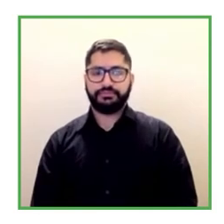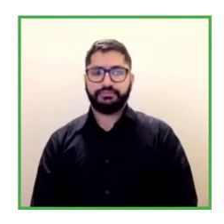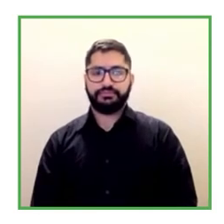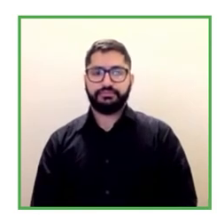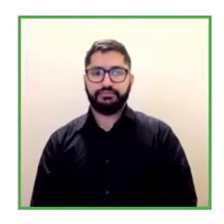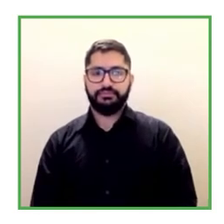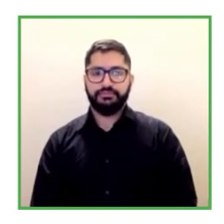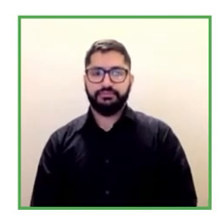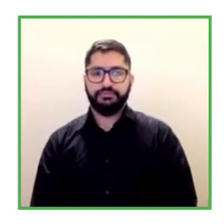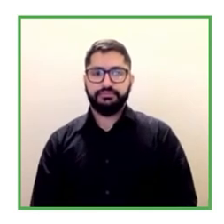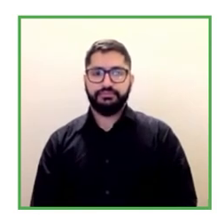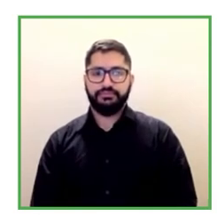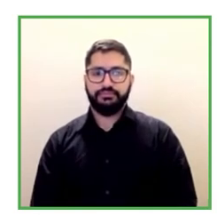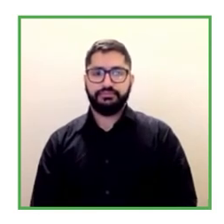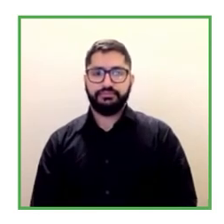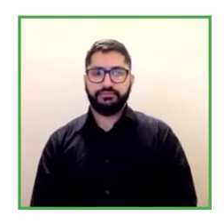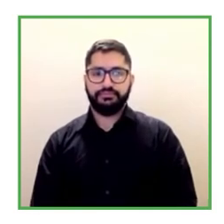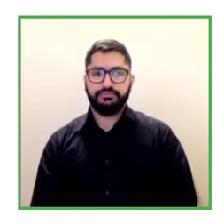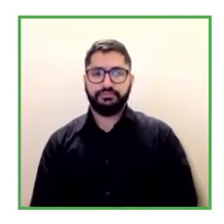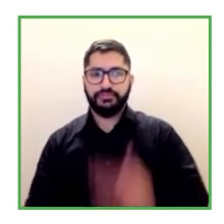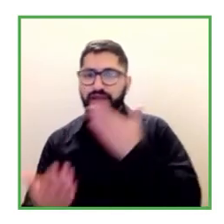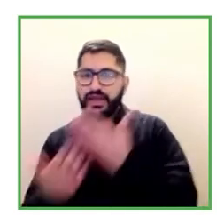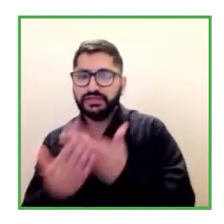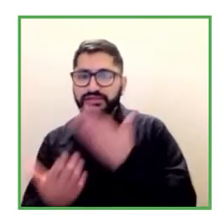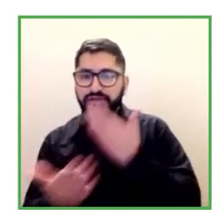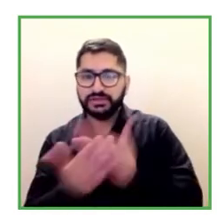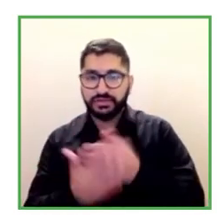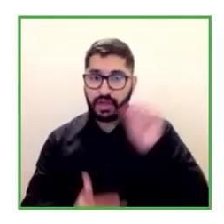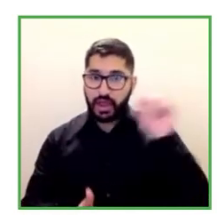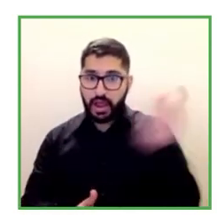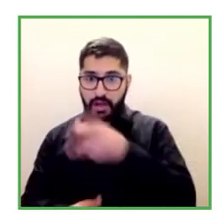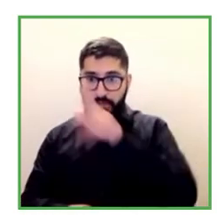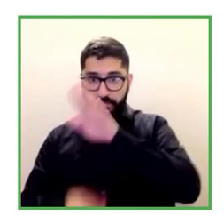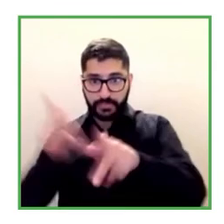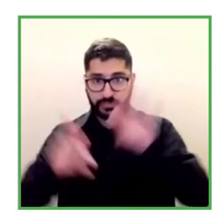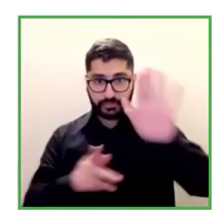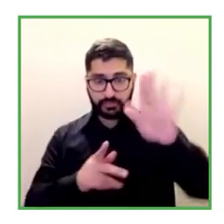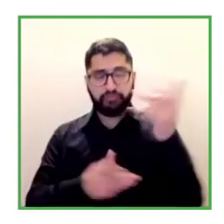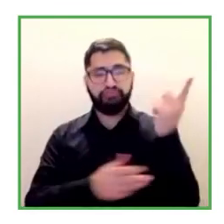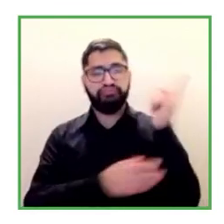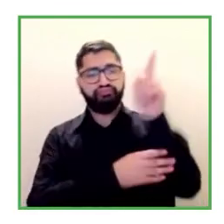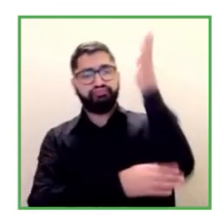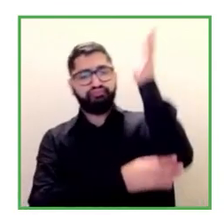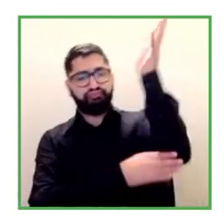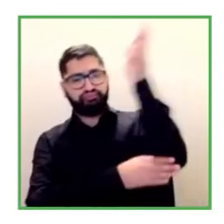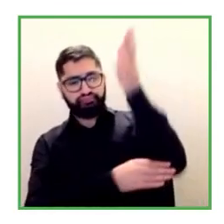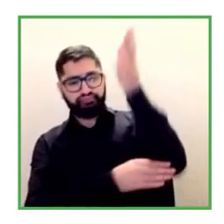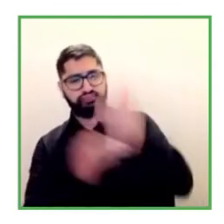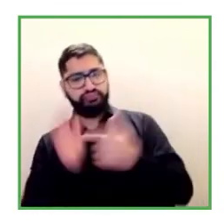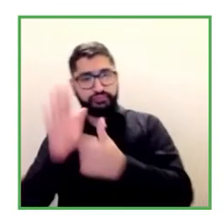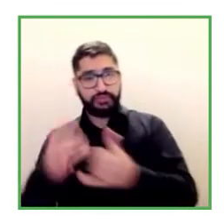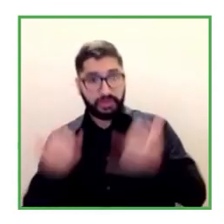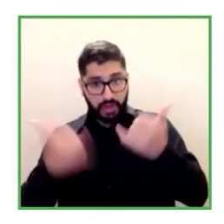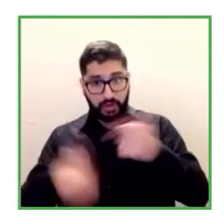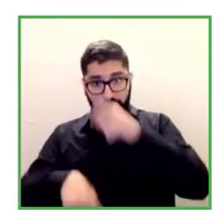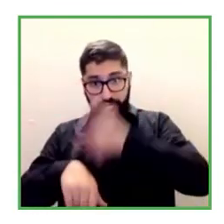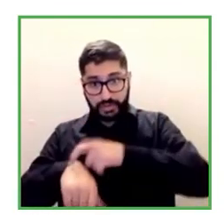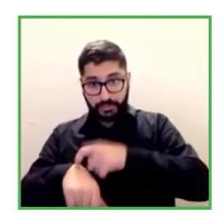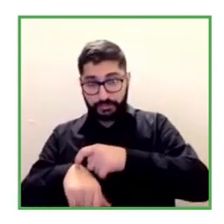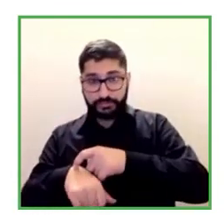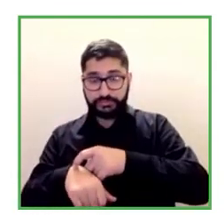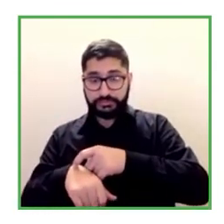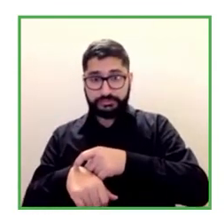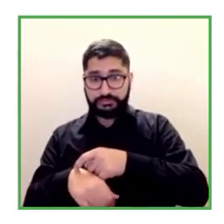Bueno, muchísimas gracias por todas las interesantes presentaciones y en virtud del tiempo que se nos viene un poco encima, vamos a hacer una sola